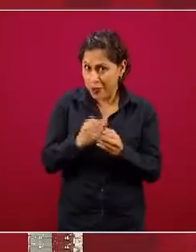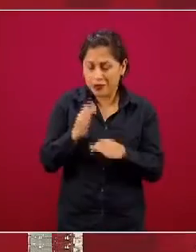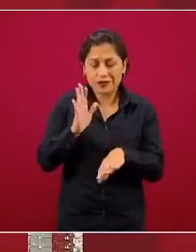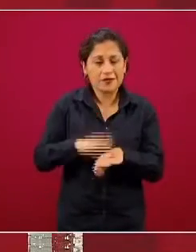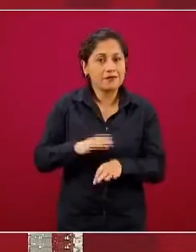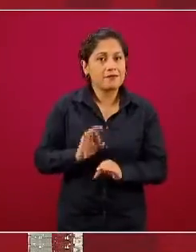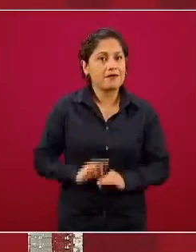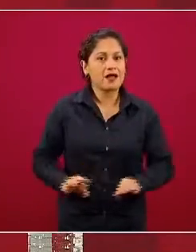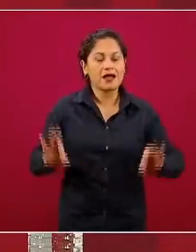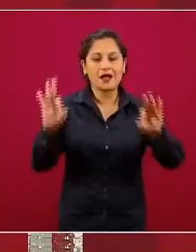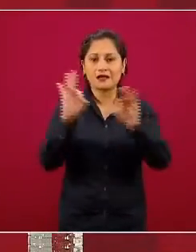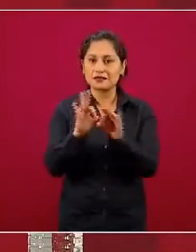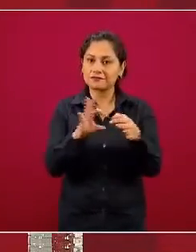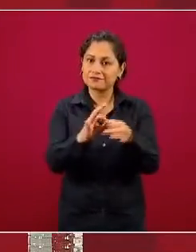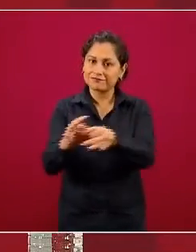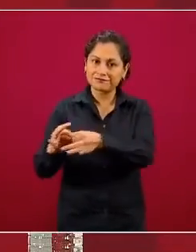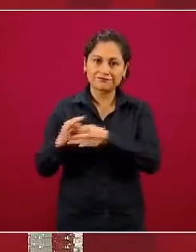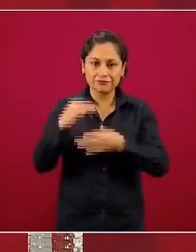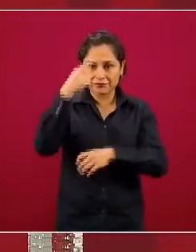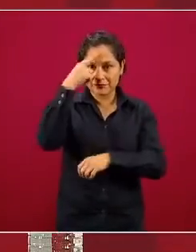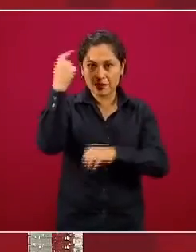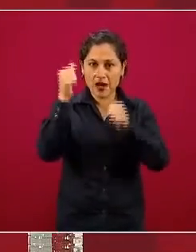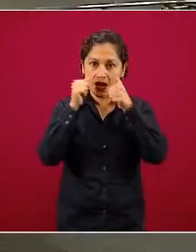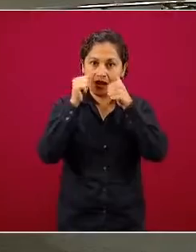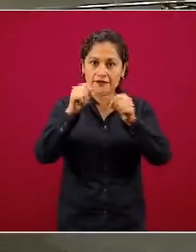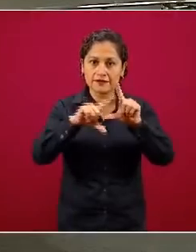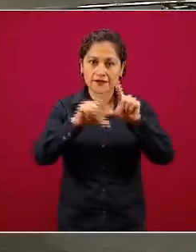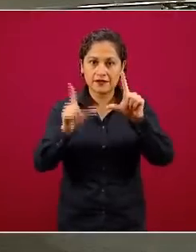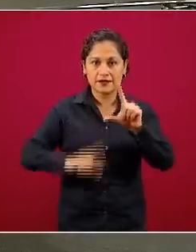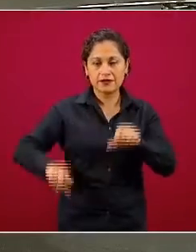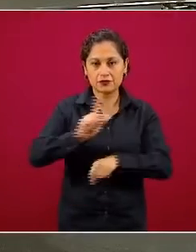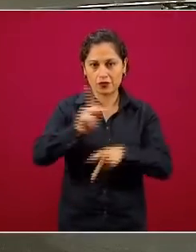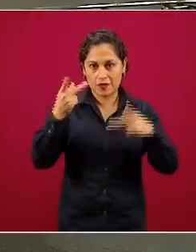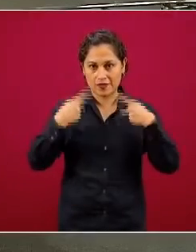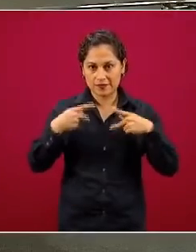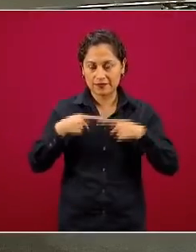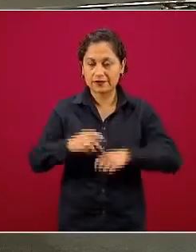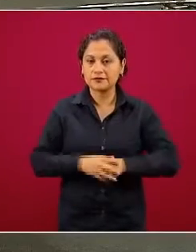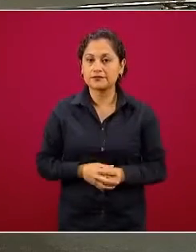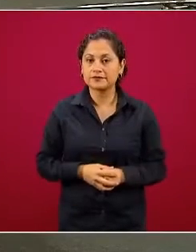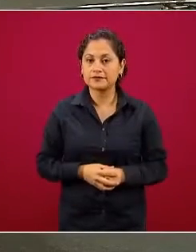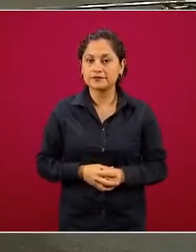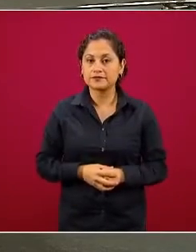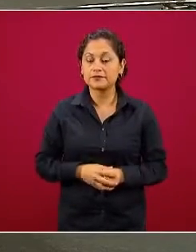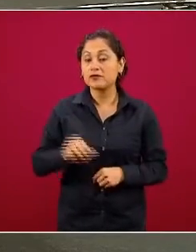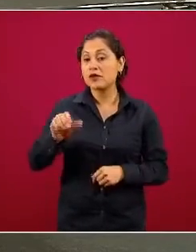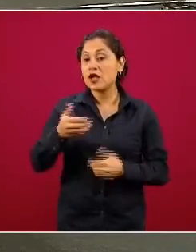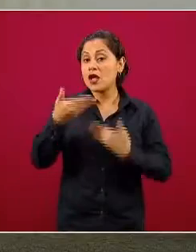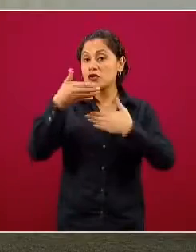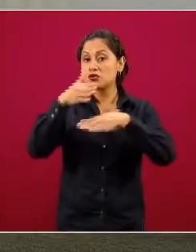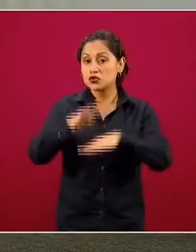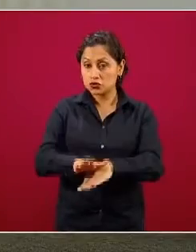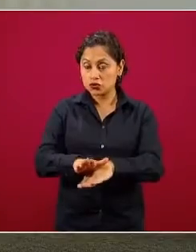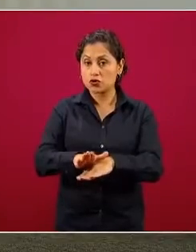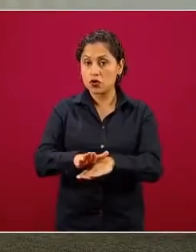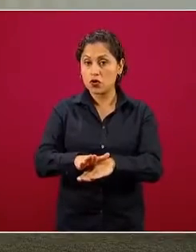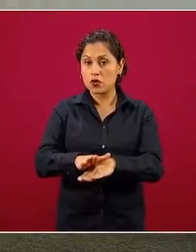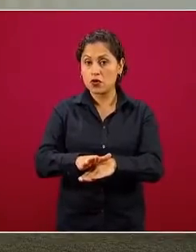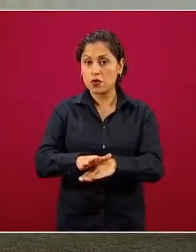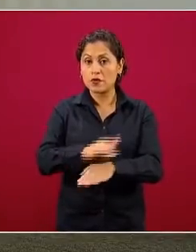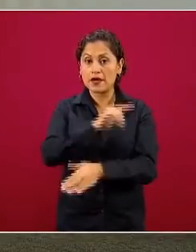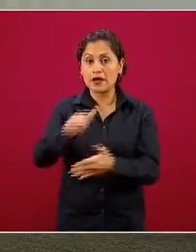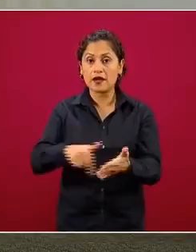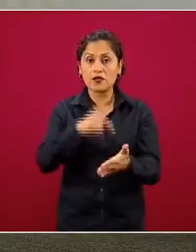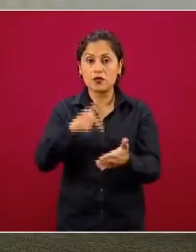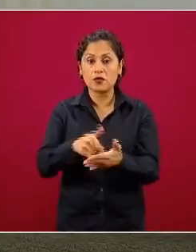que haberla para poder atender a la ciudadanía. En el caso de la apertura, hay un comité del gobierno, en